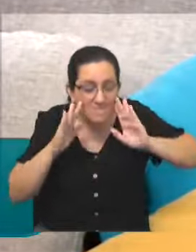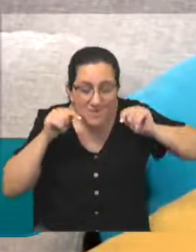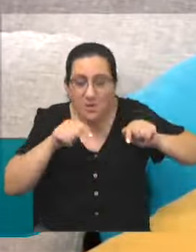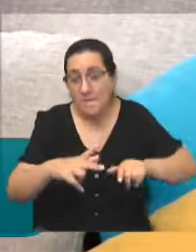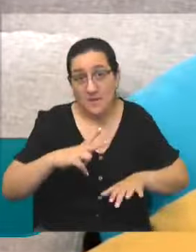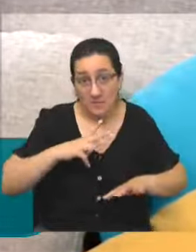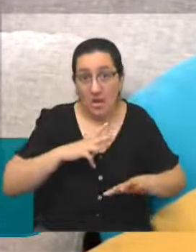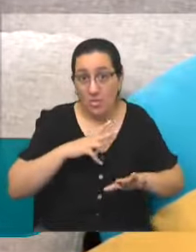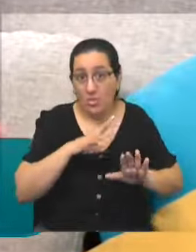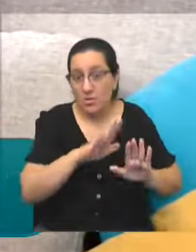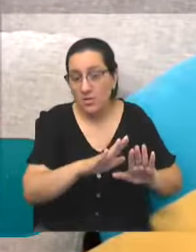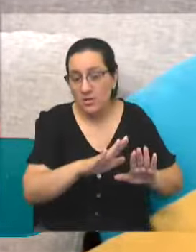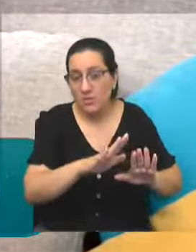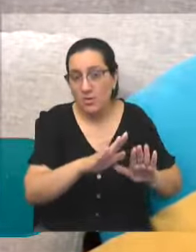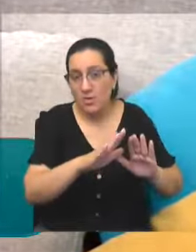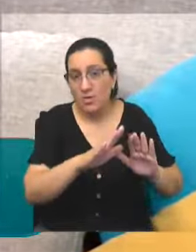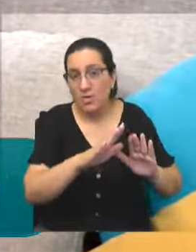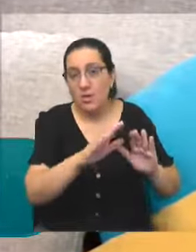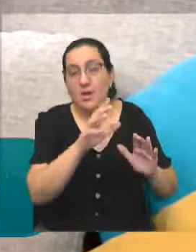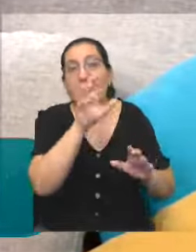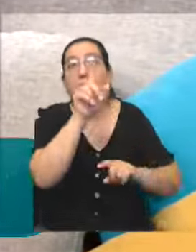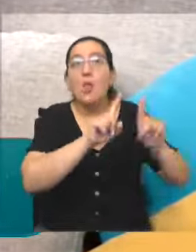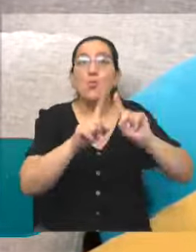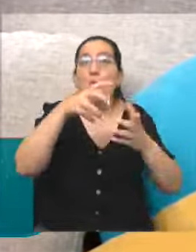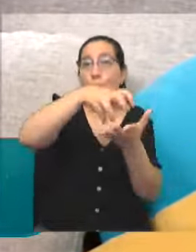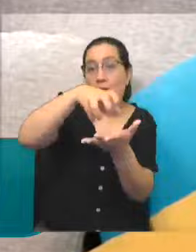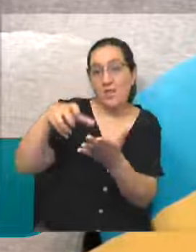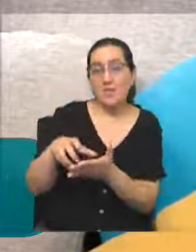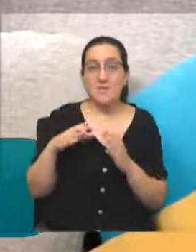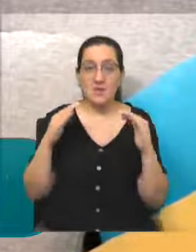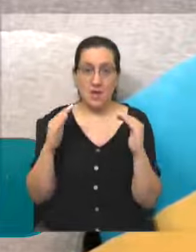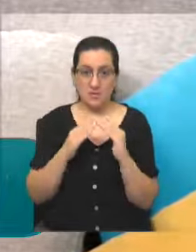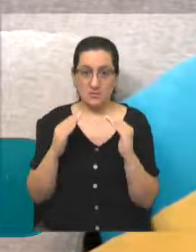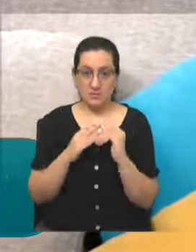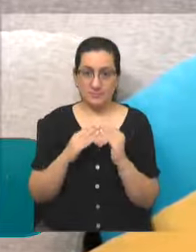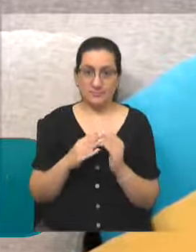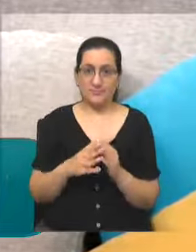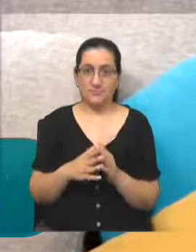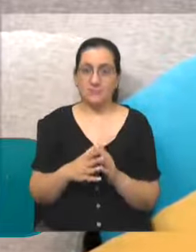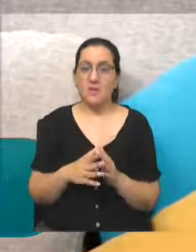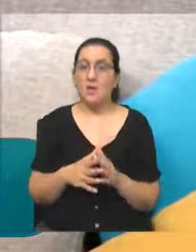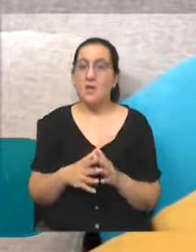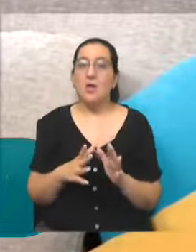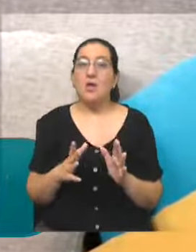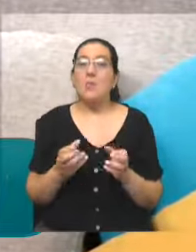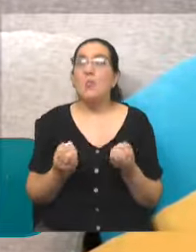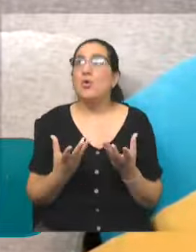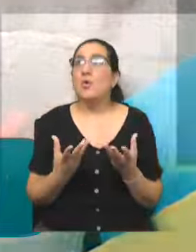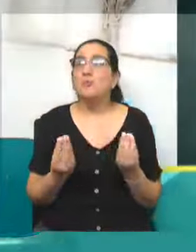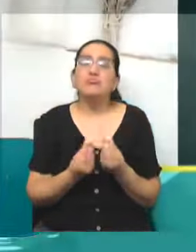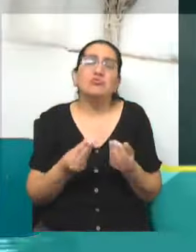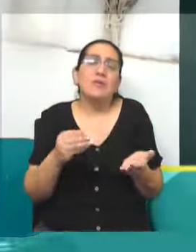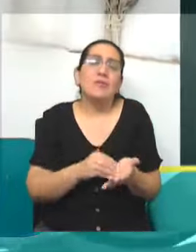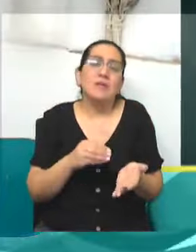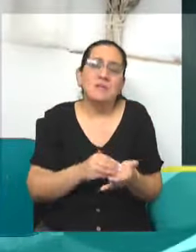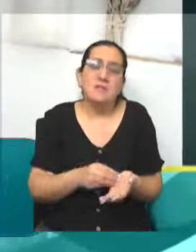íntimo, que lo tengo que ubicar en ciertos lugares de mi casa. ¿Reservado? Sí, reservado, porque hay muchas veces